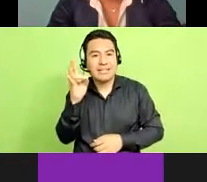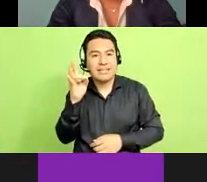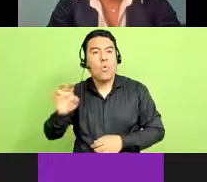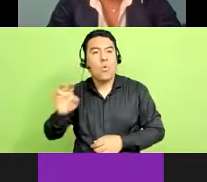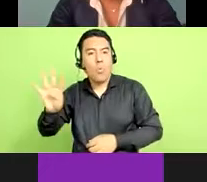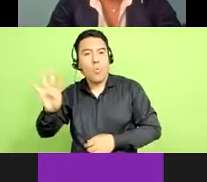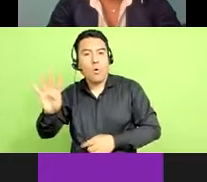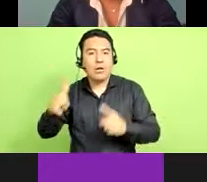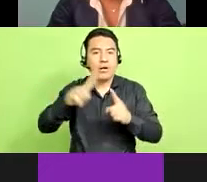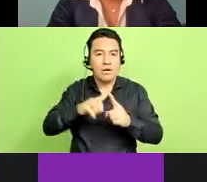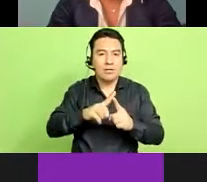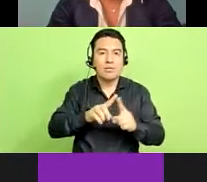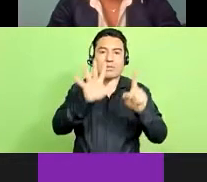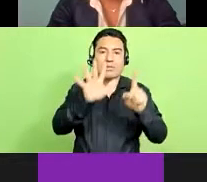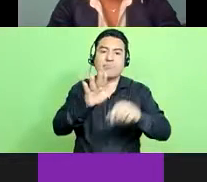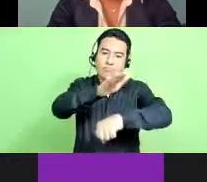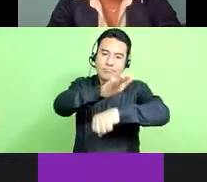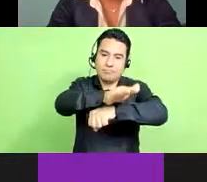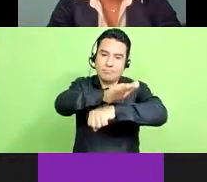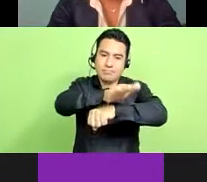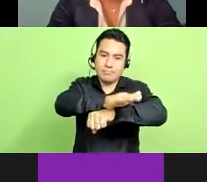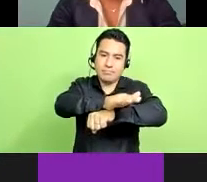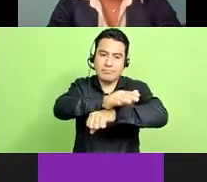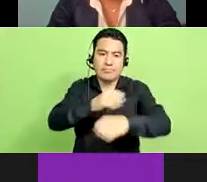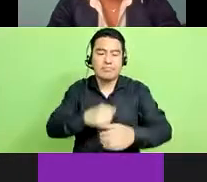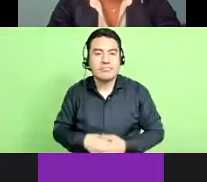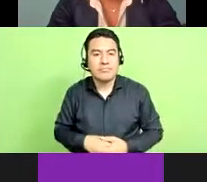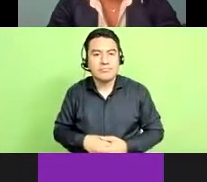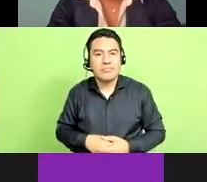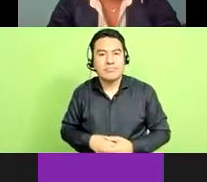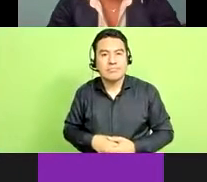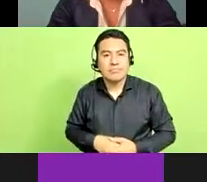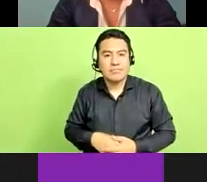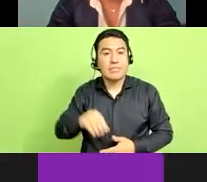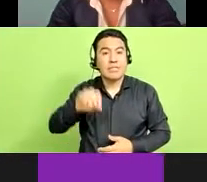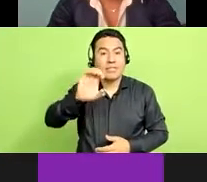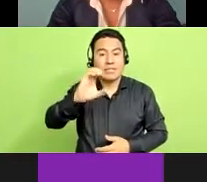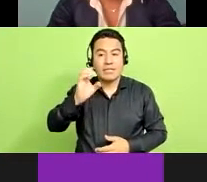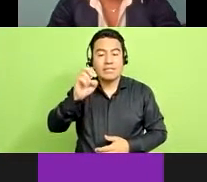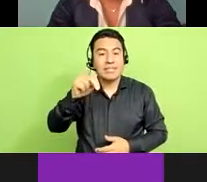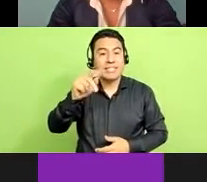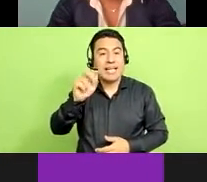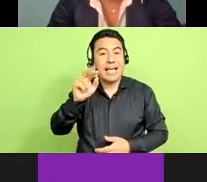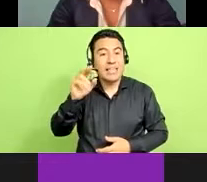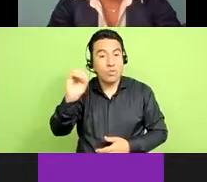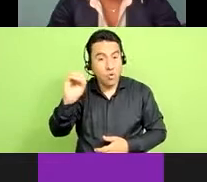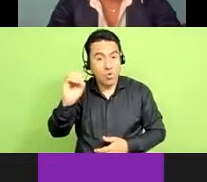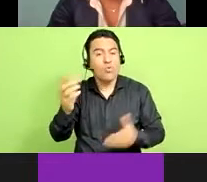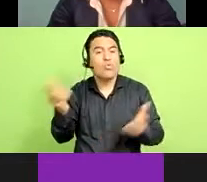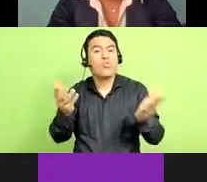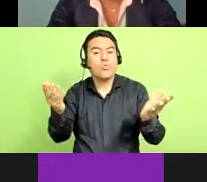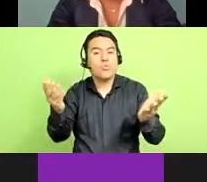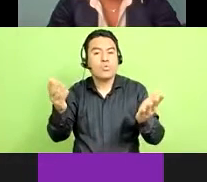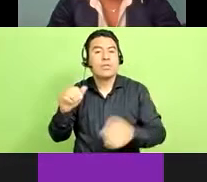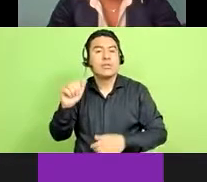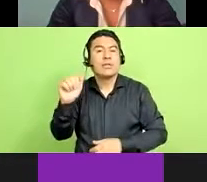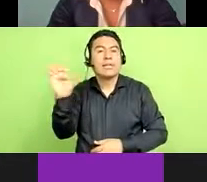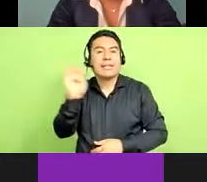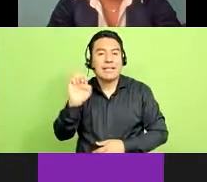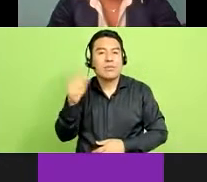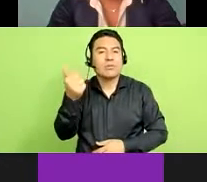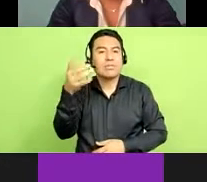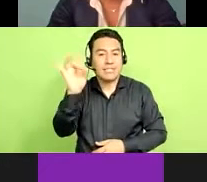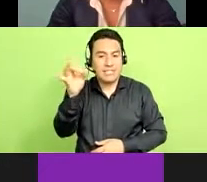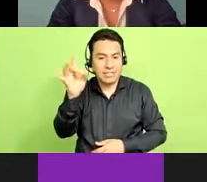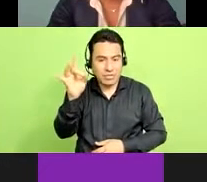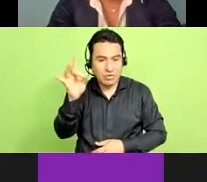horas a 18 horas macro región centro 18 de enero horario 16 horas a